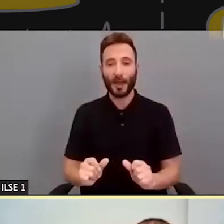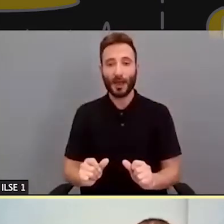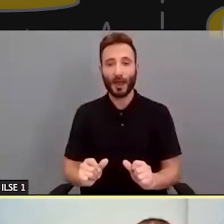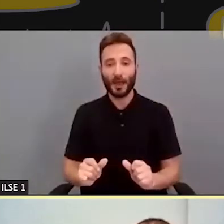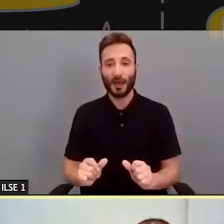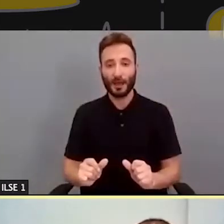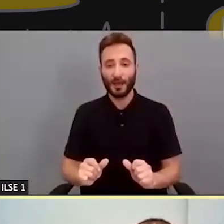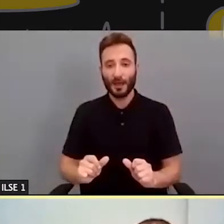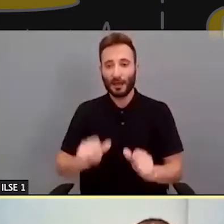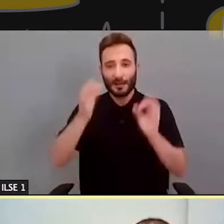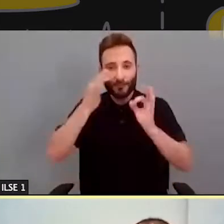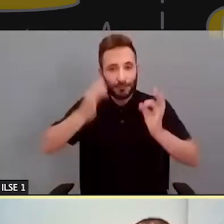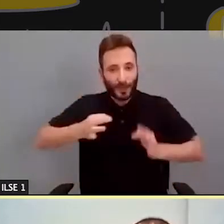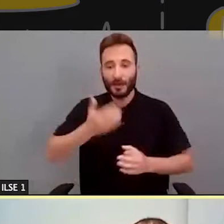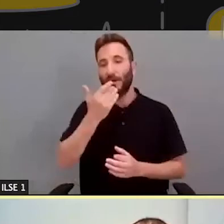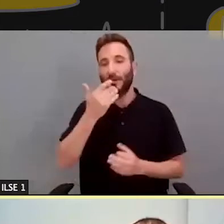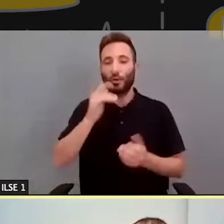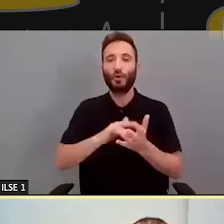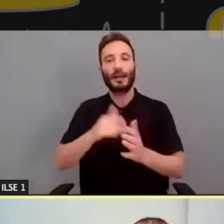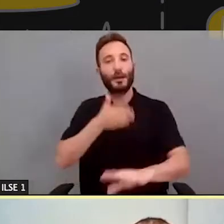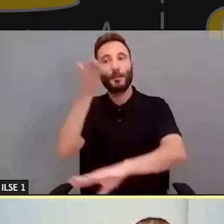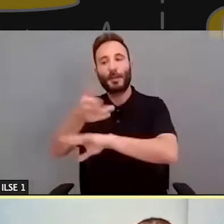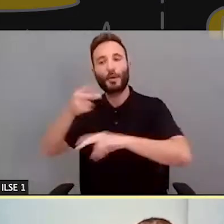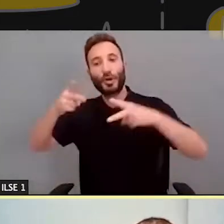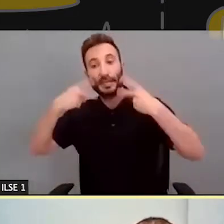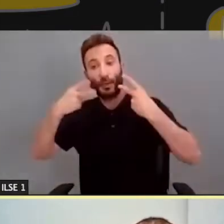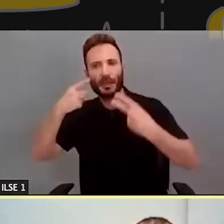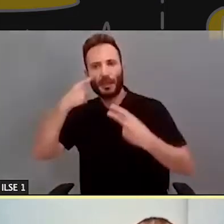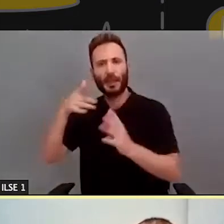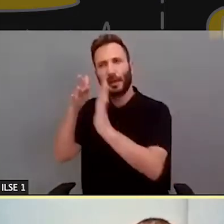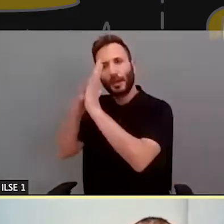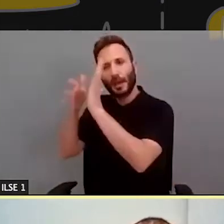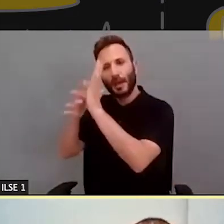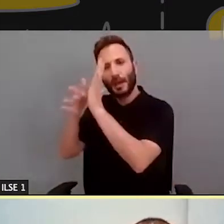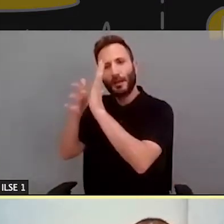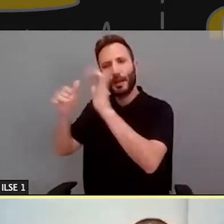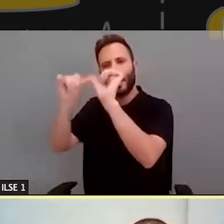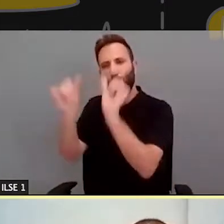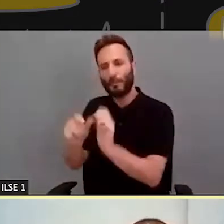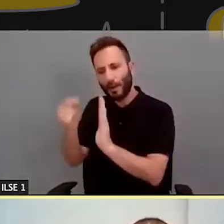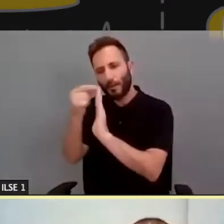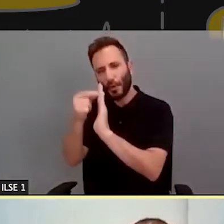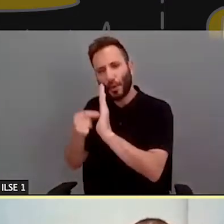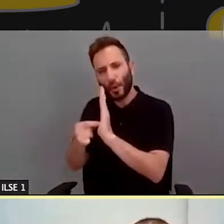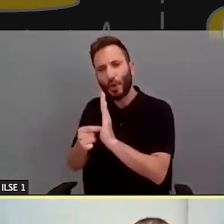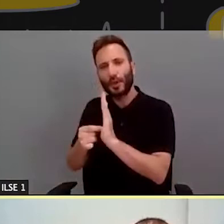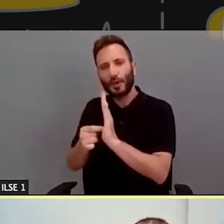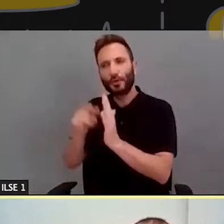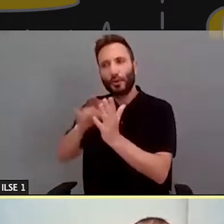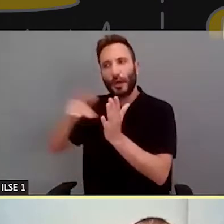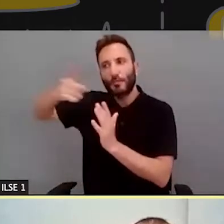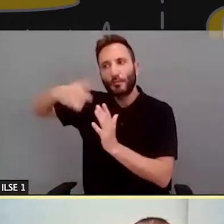los amantes de la gastronomía y les explicamos cuáles son lo que pueden